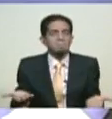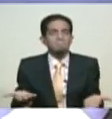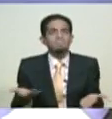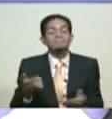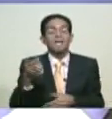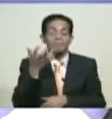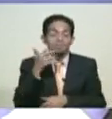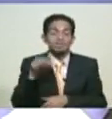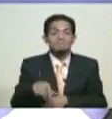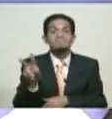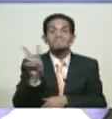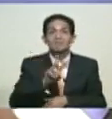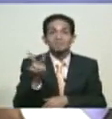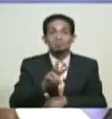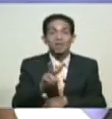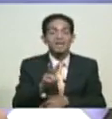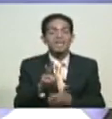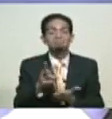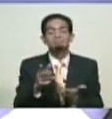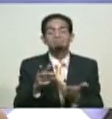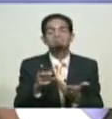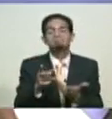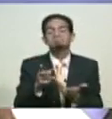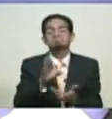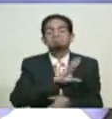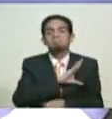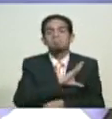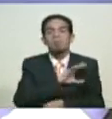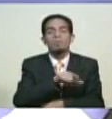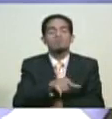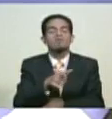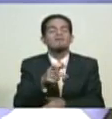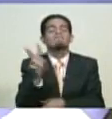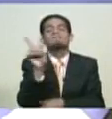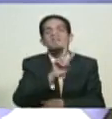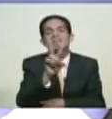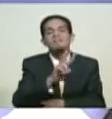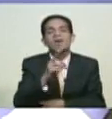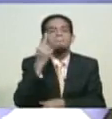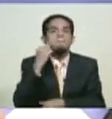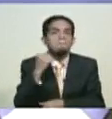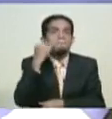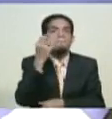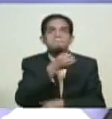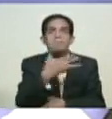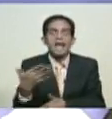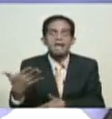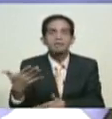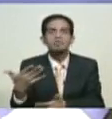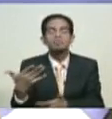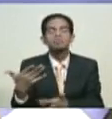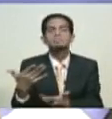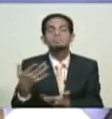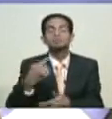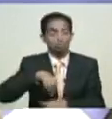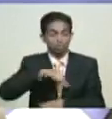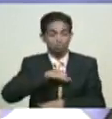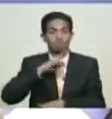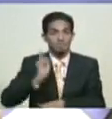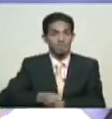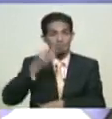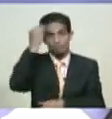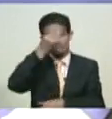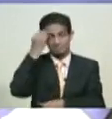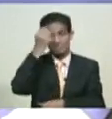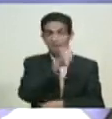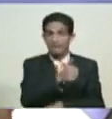es un país de blancos y de negros es un país de matices es un país de colores y nosotros nos debemos exigir cada uno en